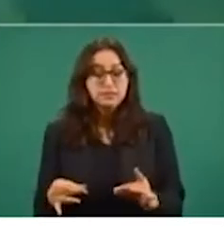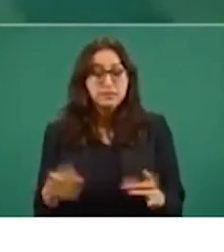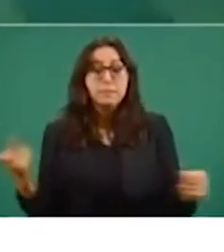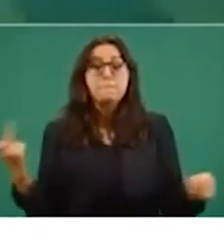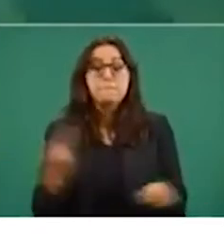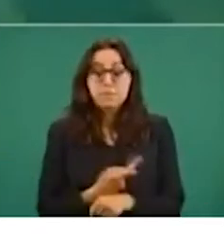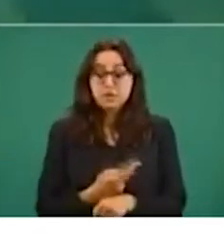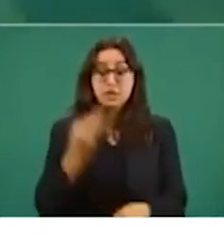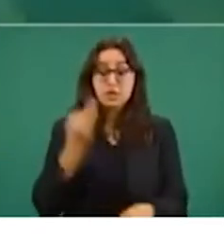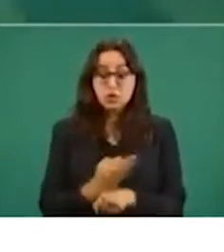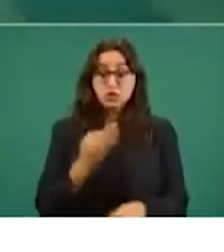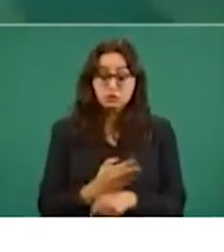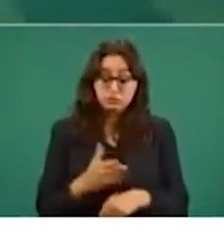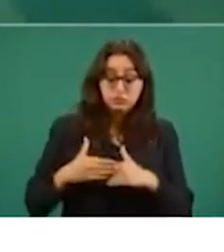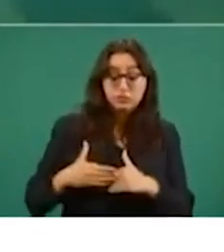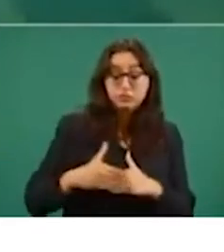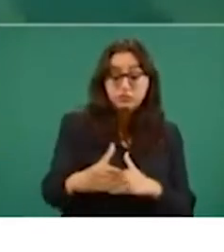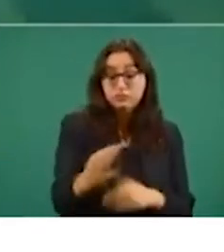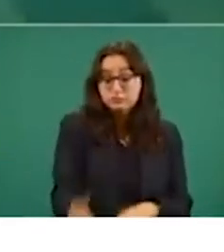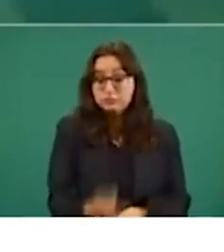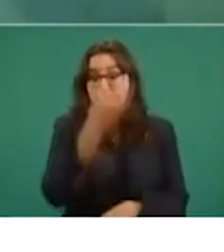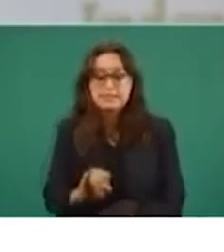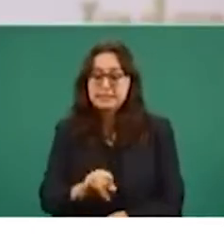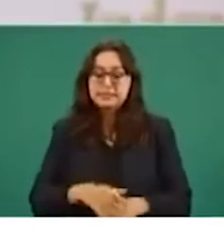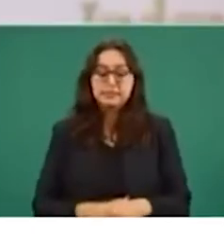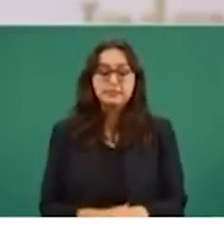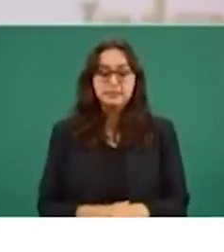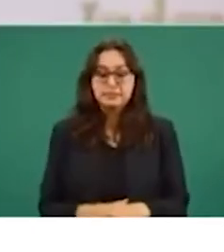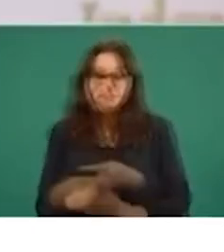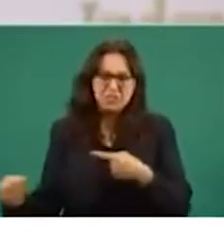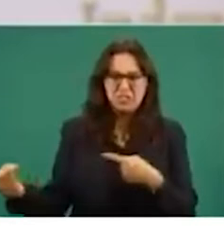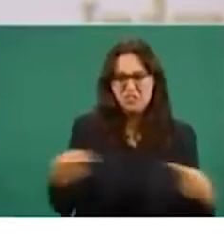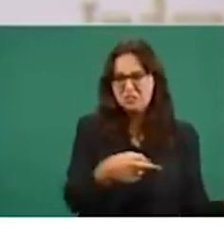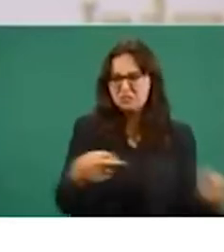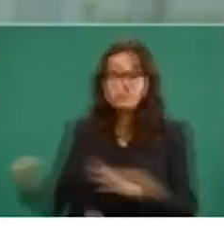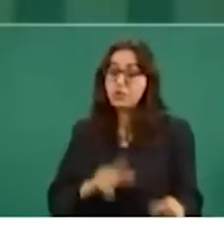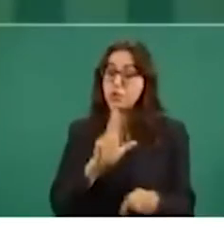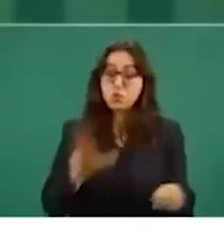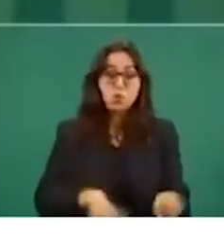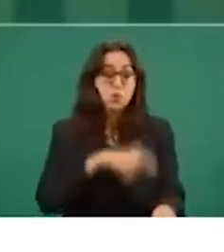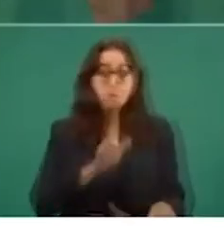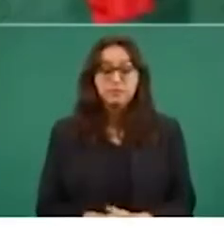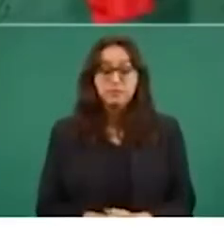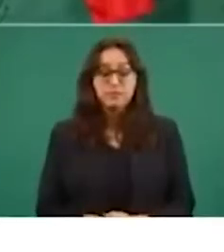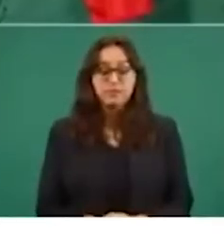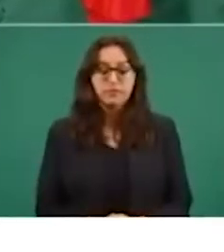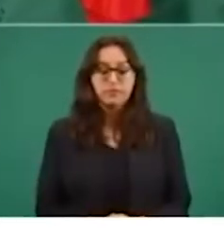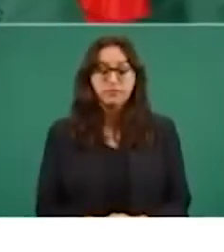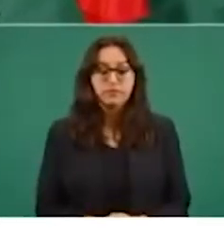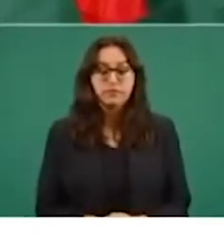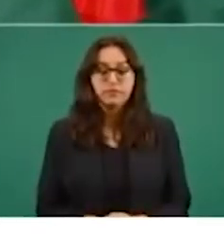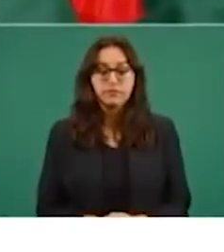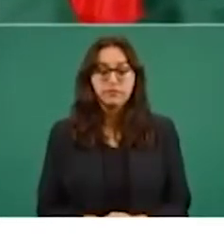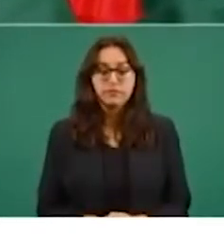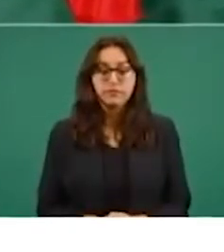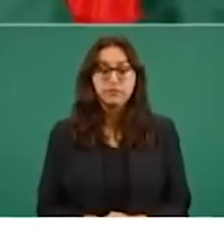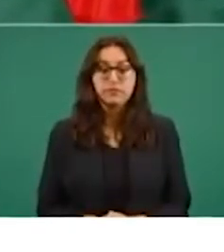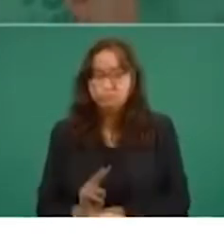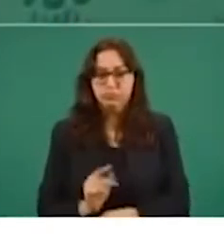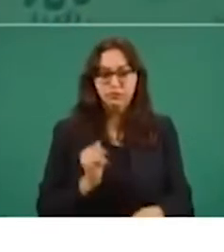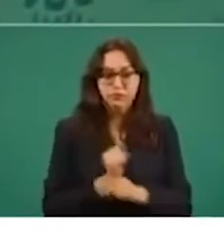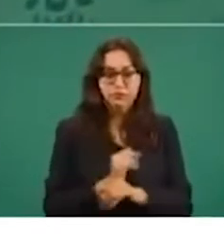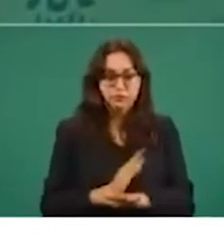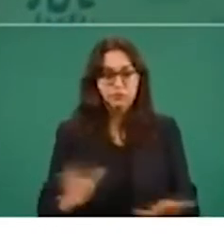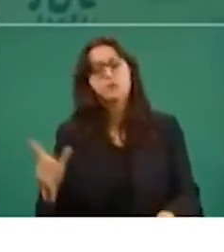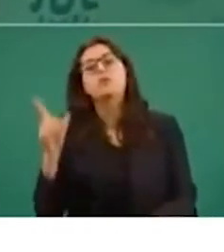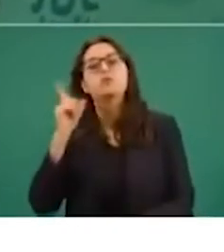producto de la temporada y de la contienda electoral. Solo voy a agregar algo.